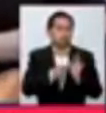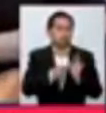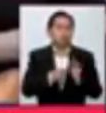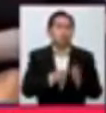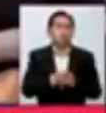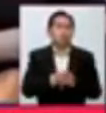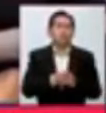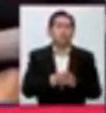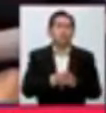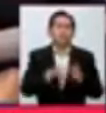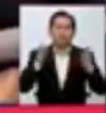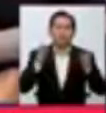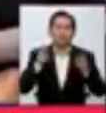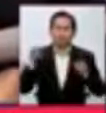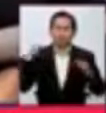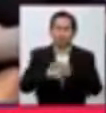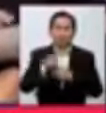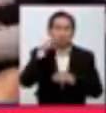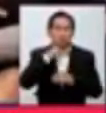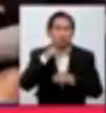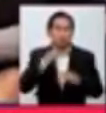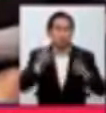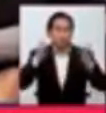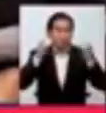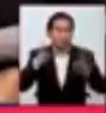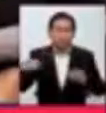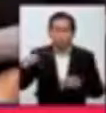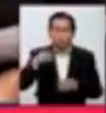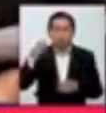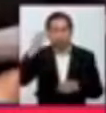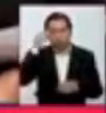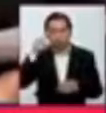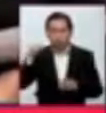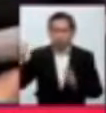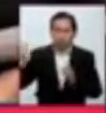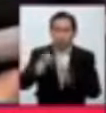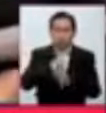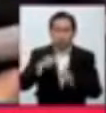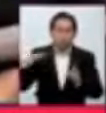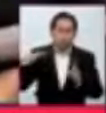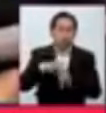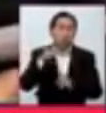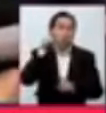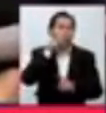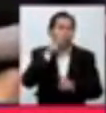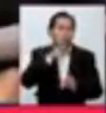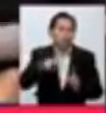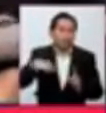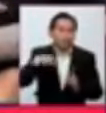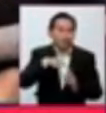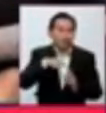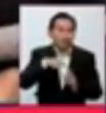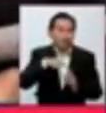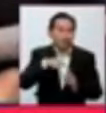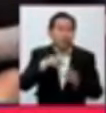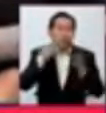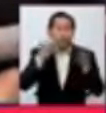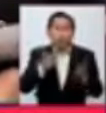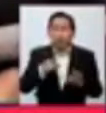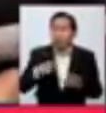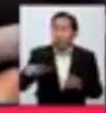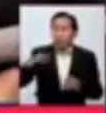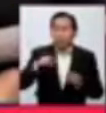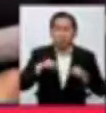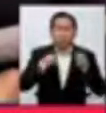que se toca este tema de feminicidio se aborda desde el punto de vista de la violencia hacia la mujer, y lamentablemente hay un grupo